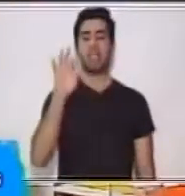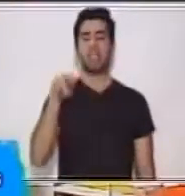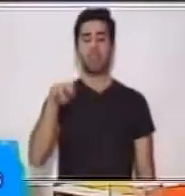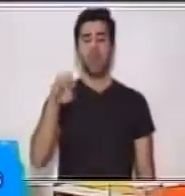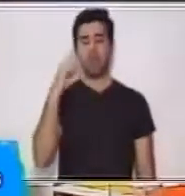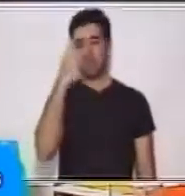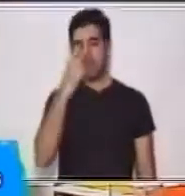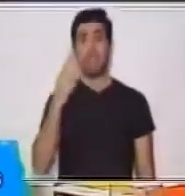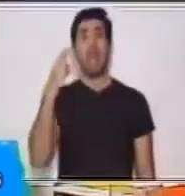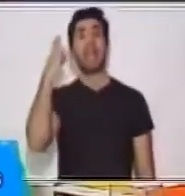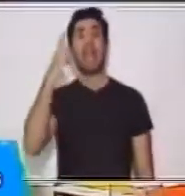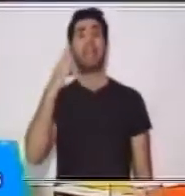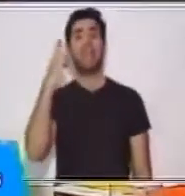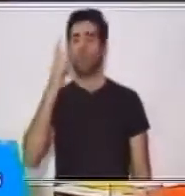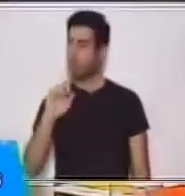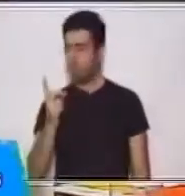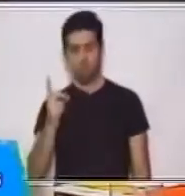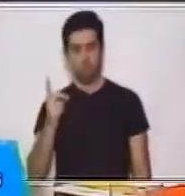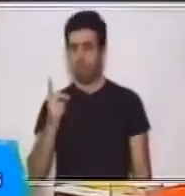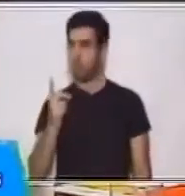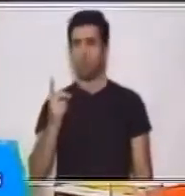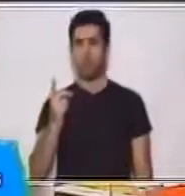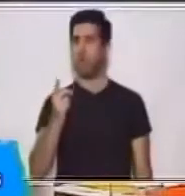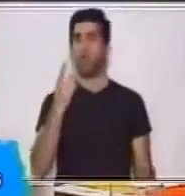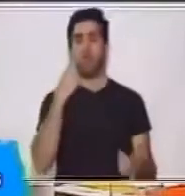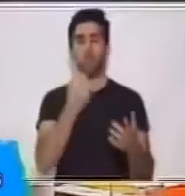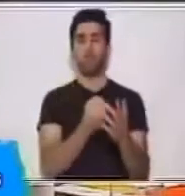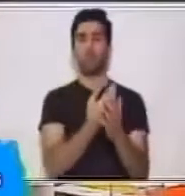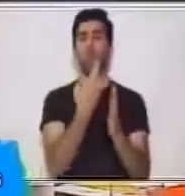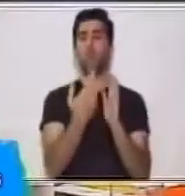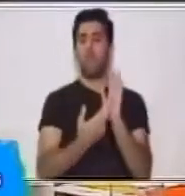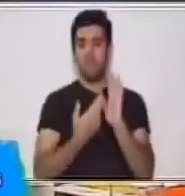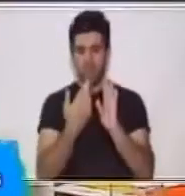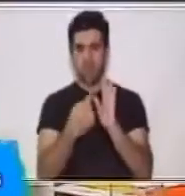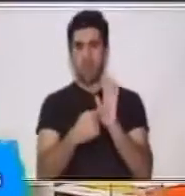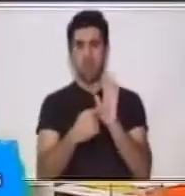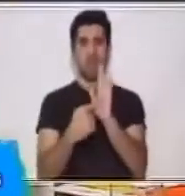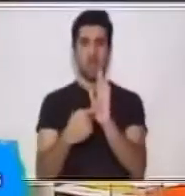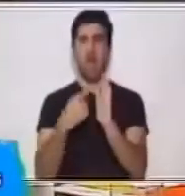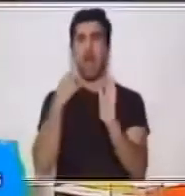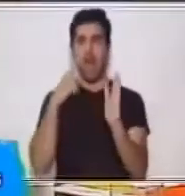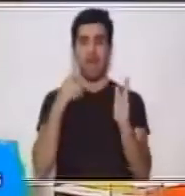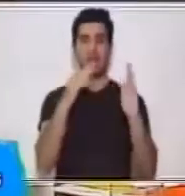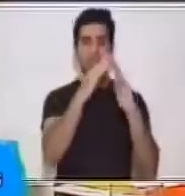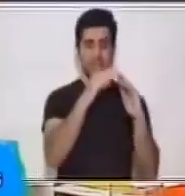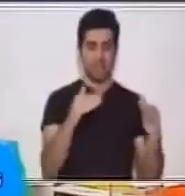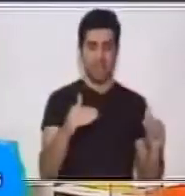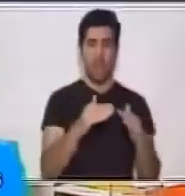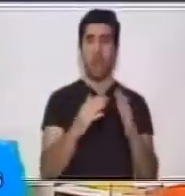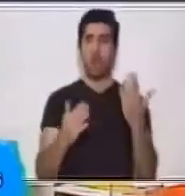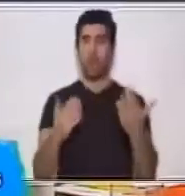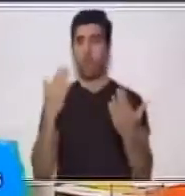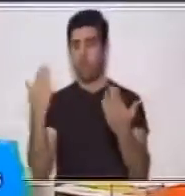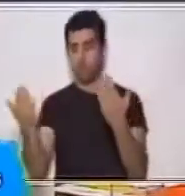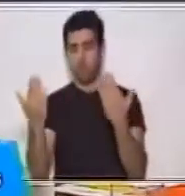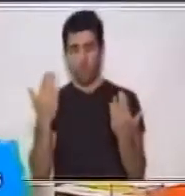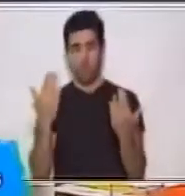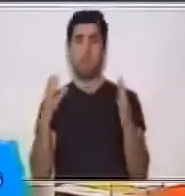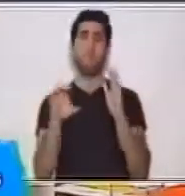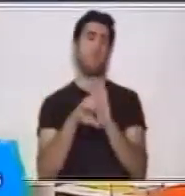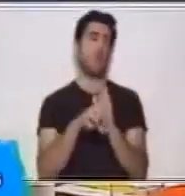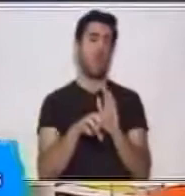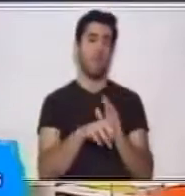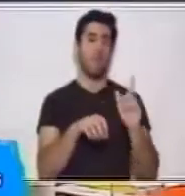estamos comparando algunas medidas que el mismo triángulo nos da. Muy bien. En este caso, cuando encontremos una